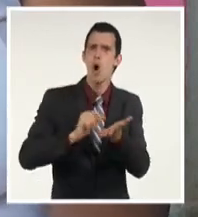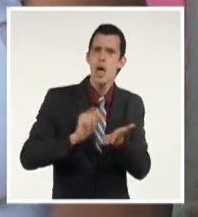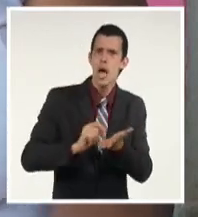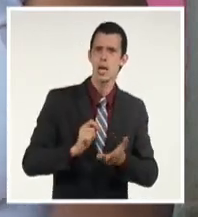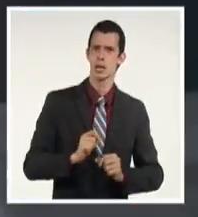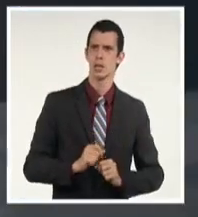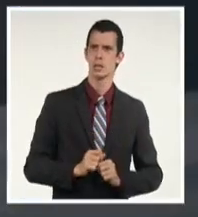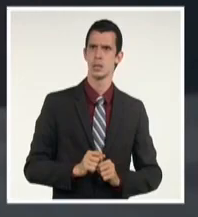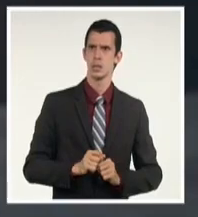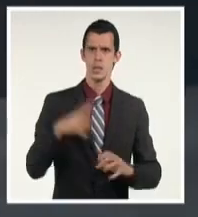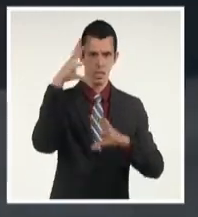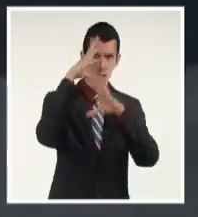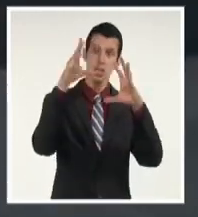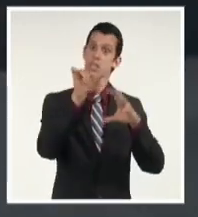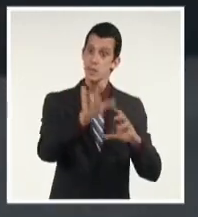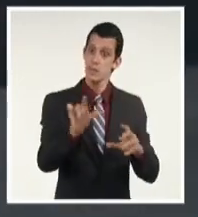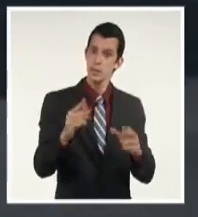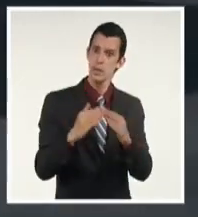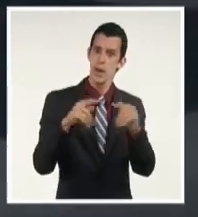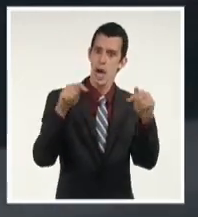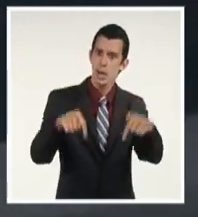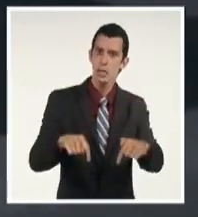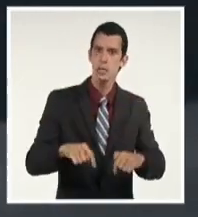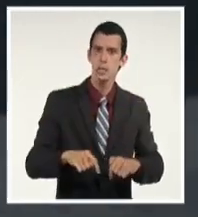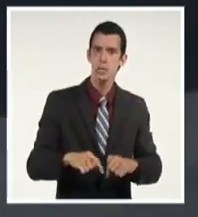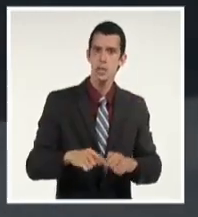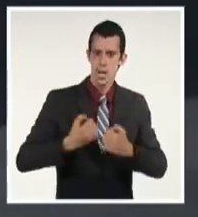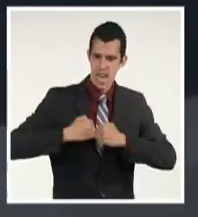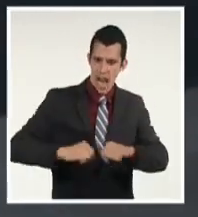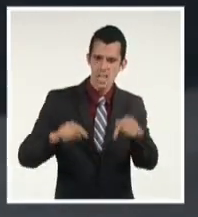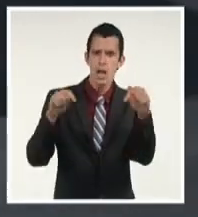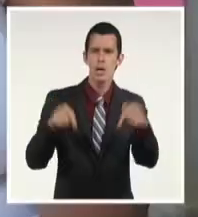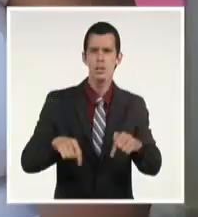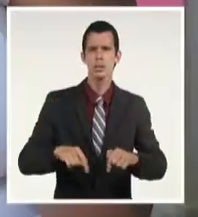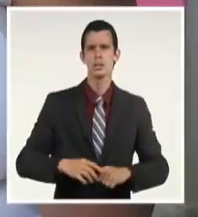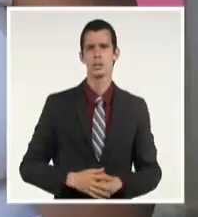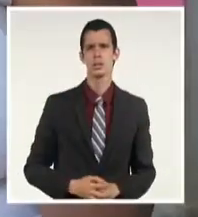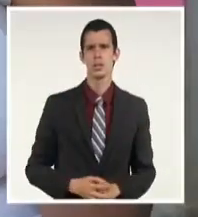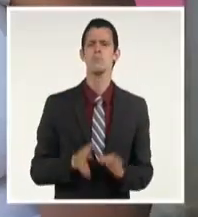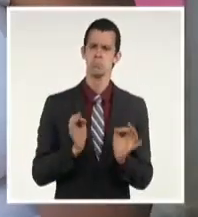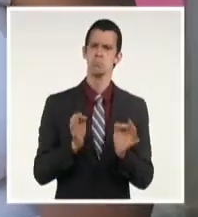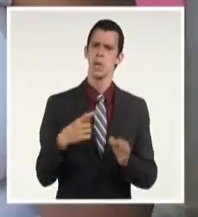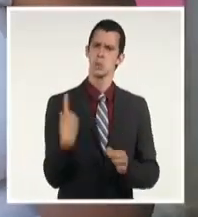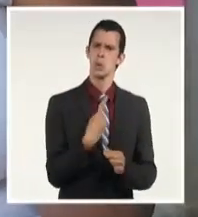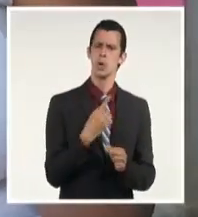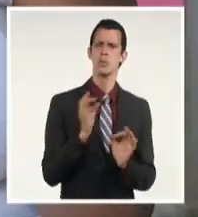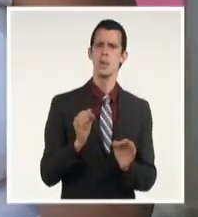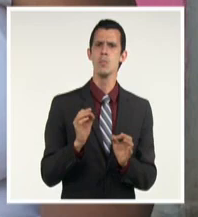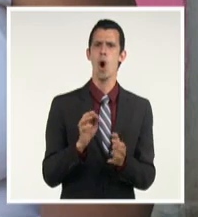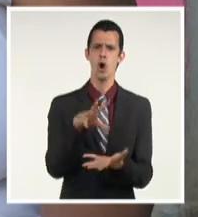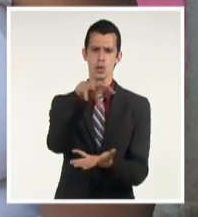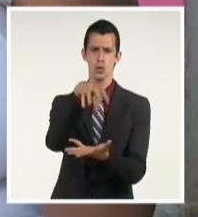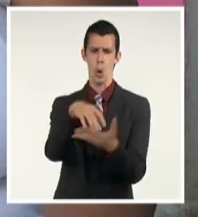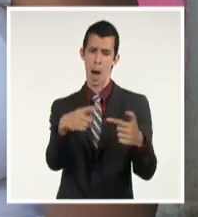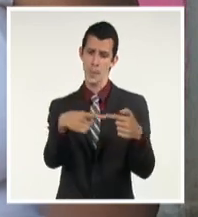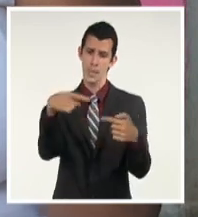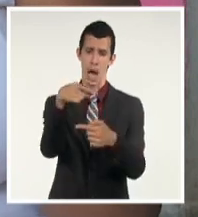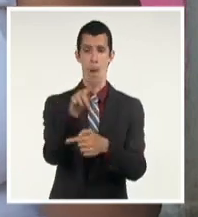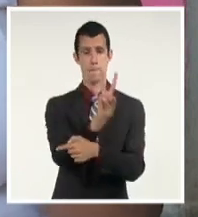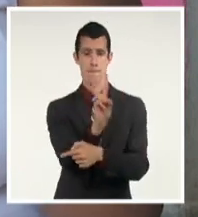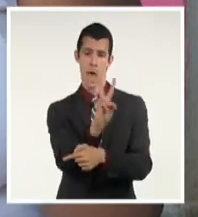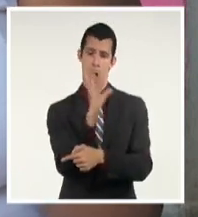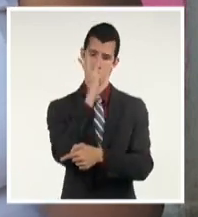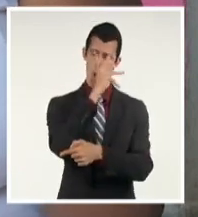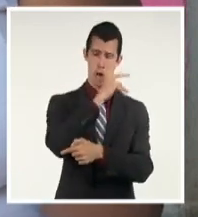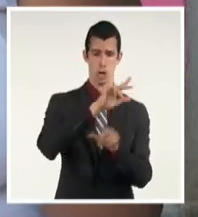Hay tantos científicos que salieron de este barrio. Porque este barrio es periférico, es insalubre imaginar. Para